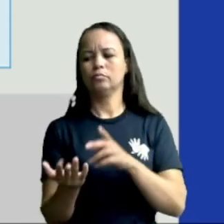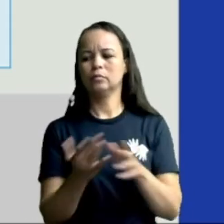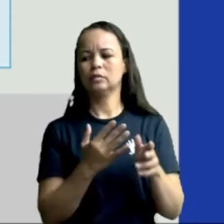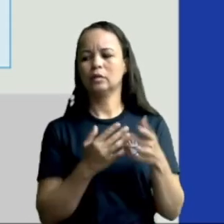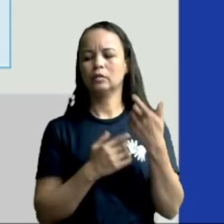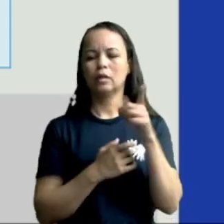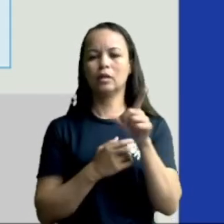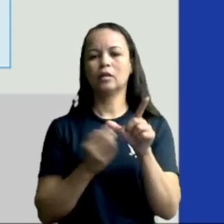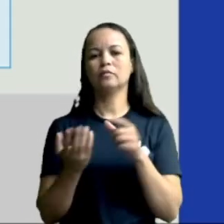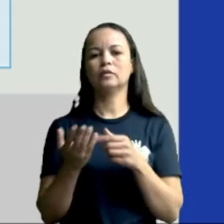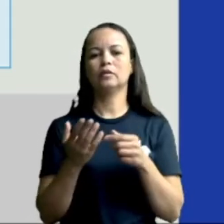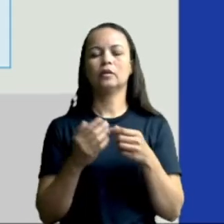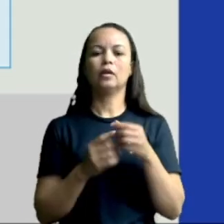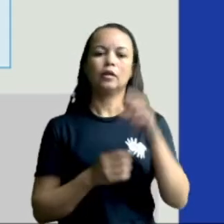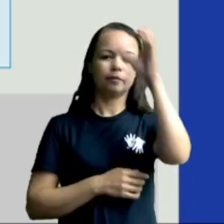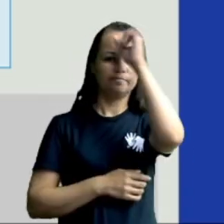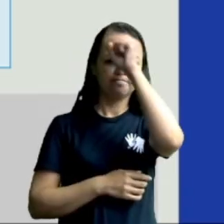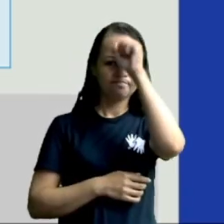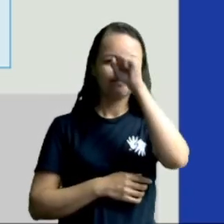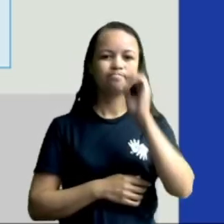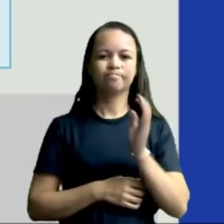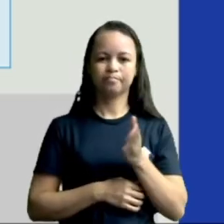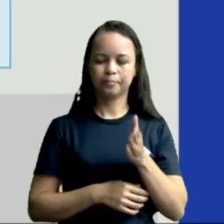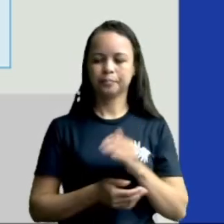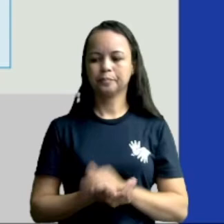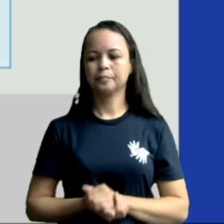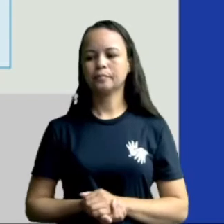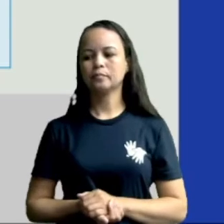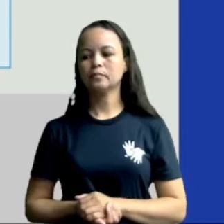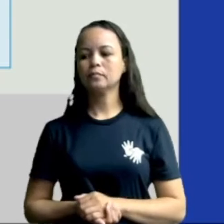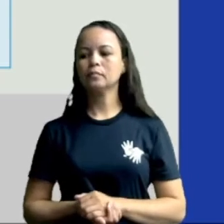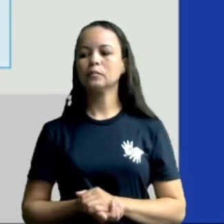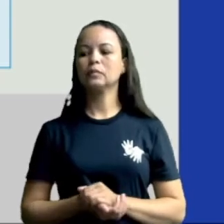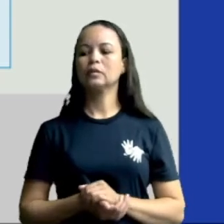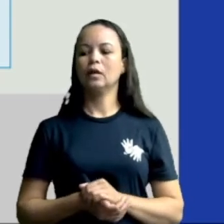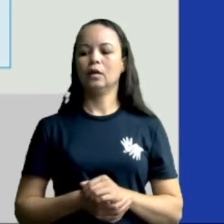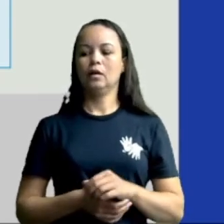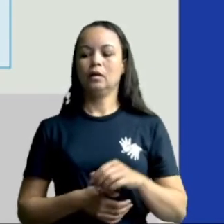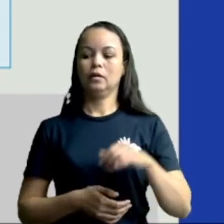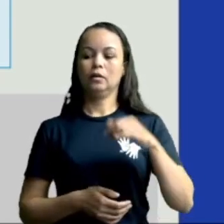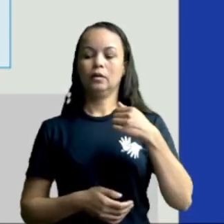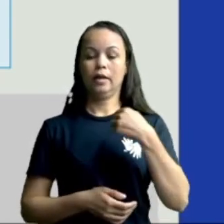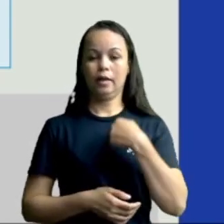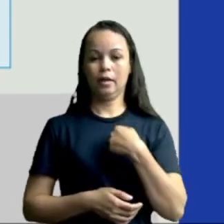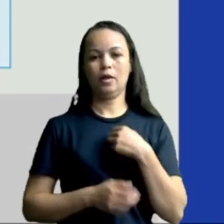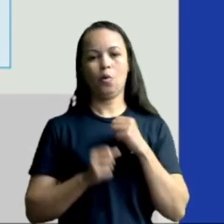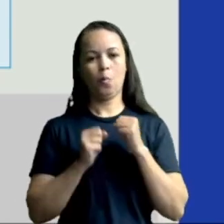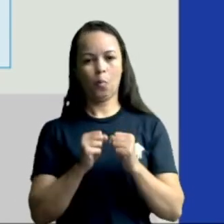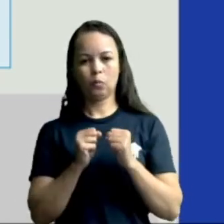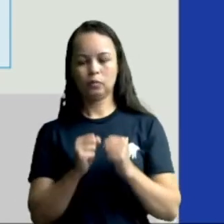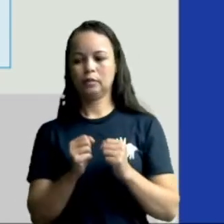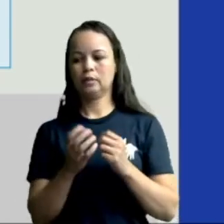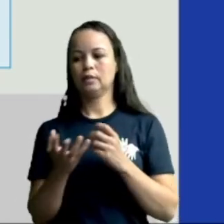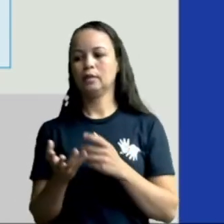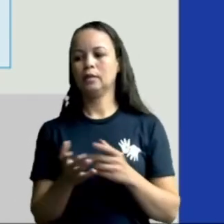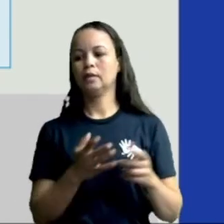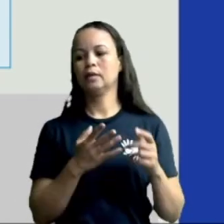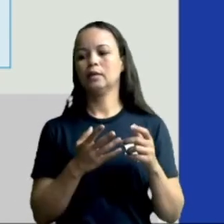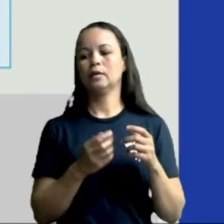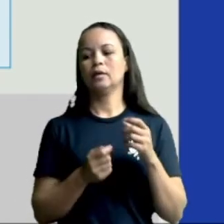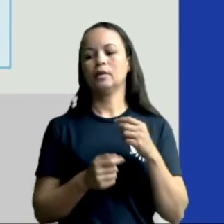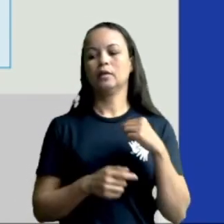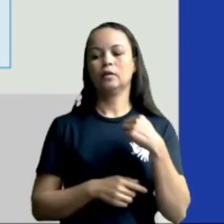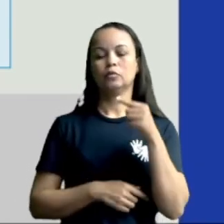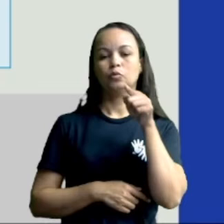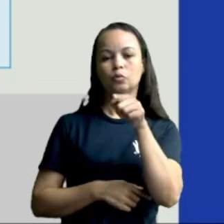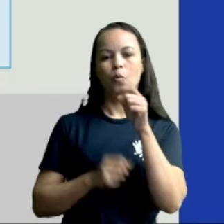aquela terminação que a gente aprendeu, ó. Yo pondría, tú pondrías, él pondría,